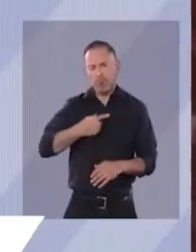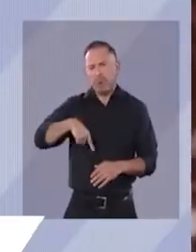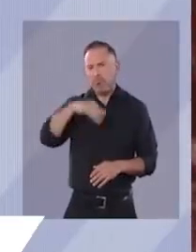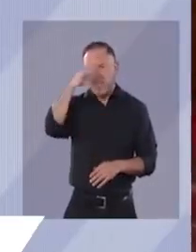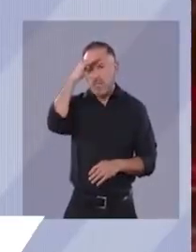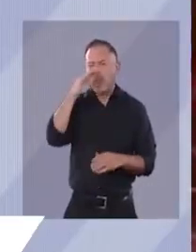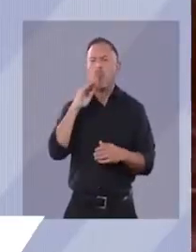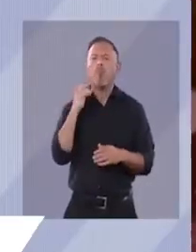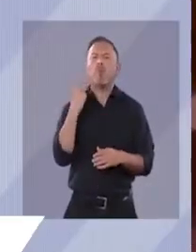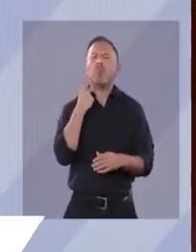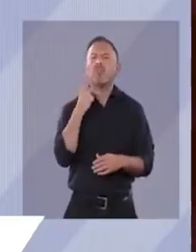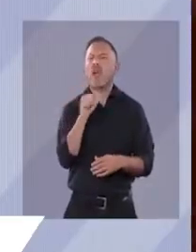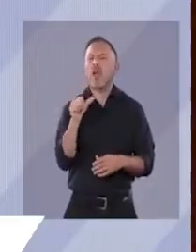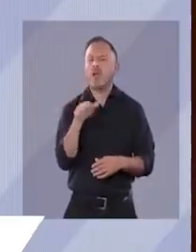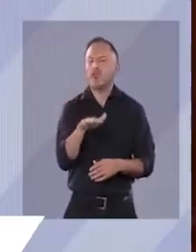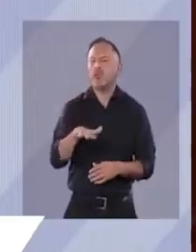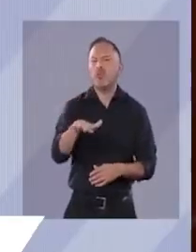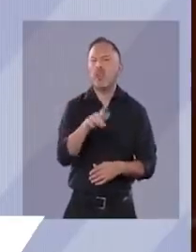de